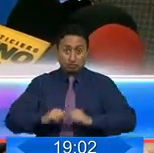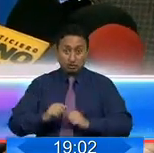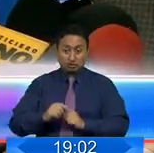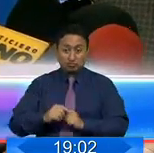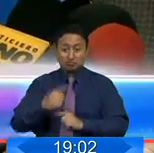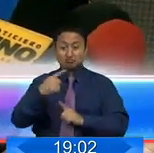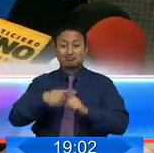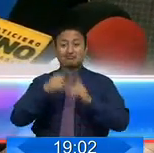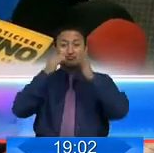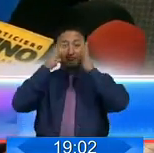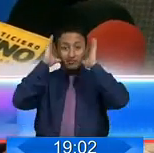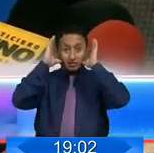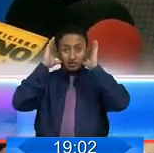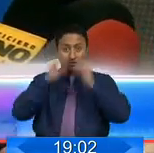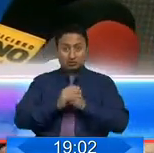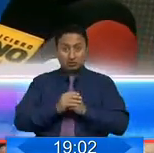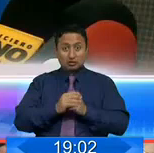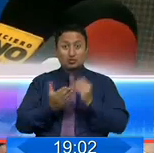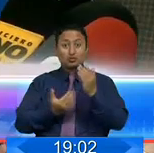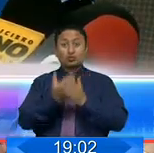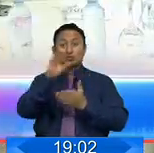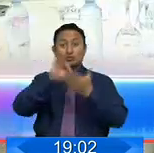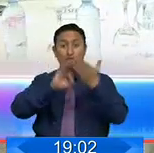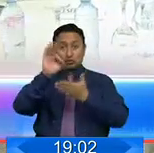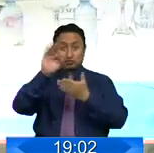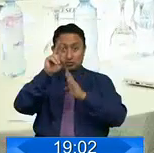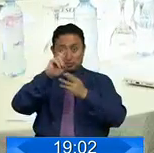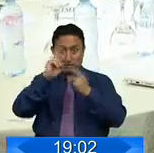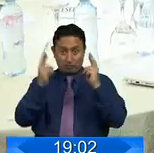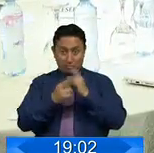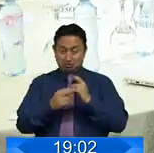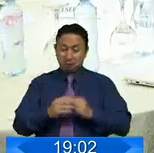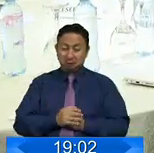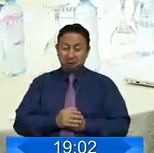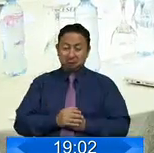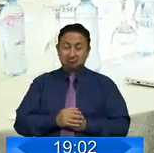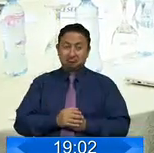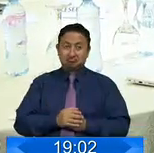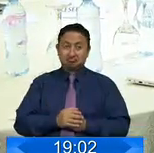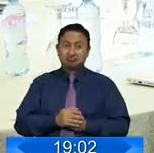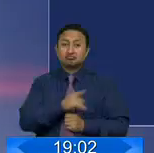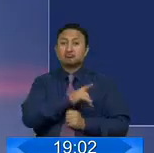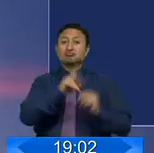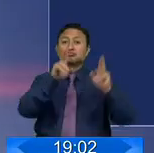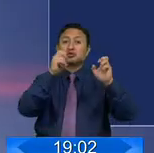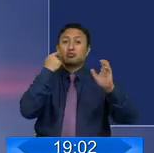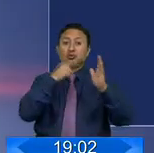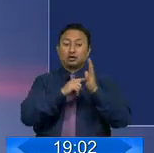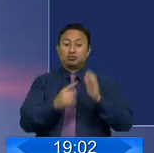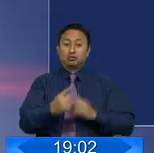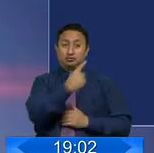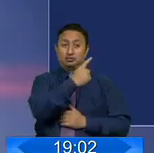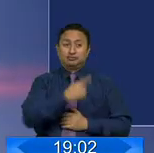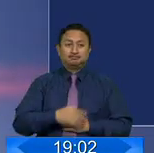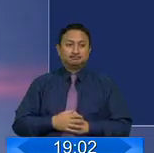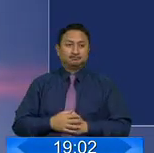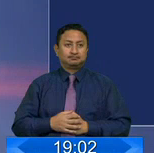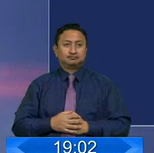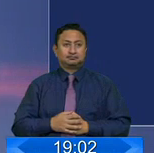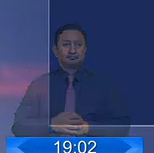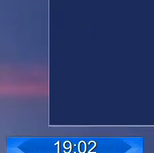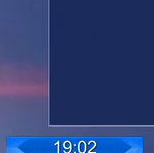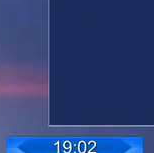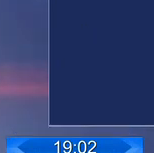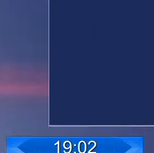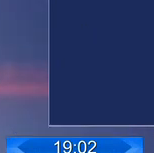diciembre aprobadas las reformas. Entre los temas planteados para ser reformados consta nueva asignación de escaños, eliminación de